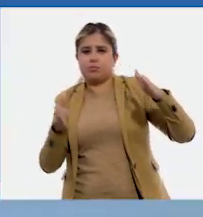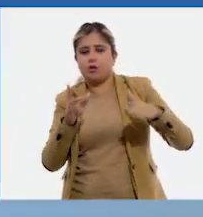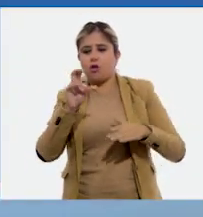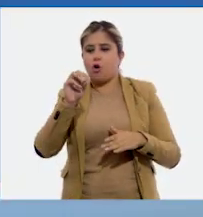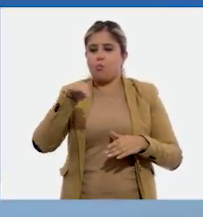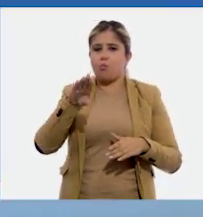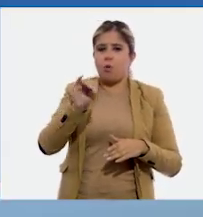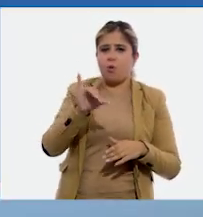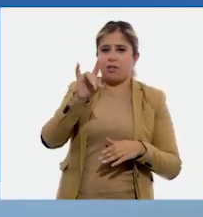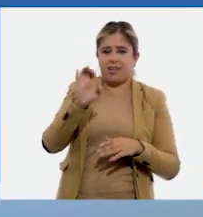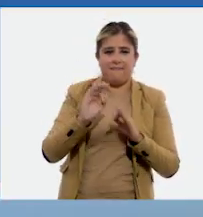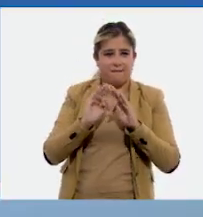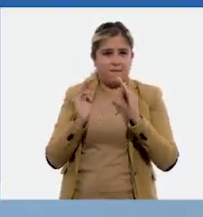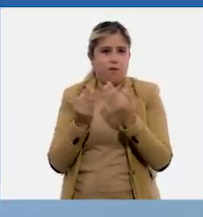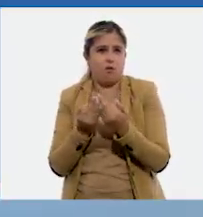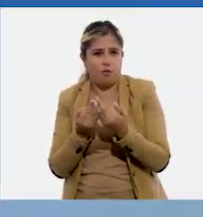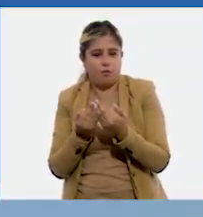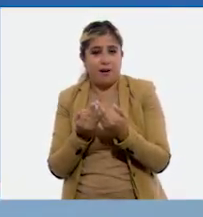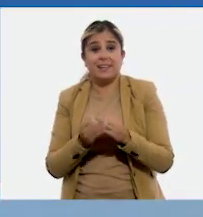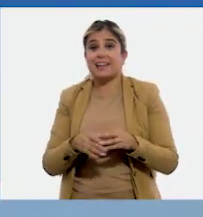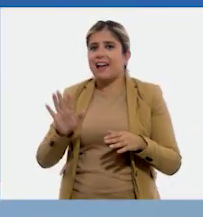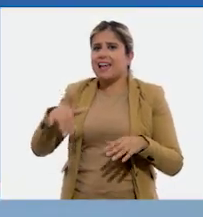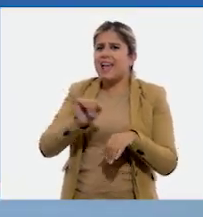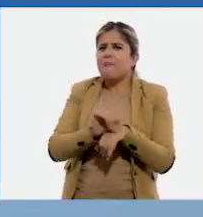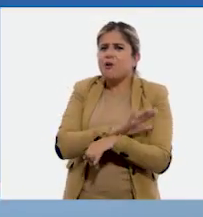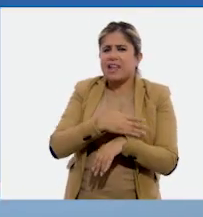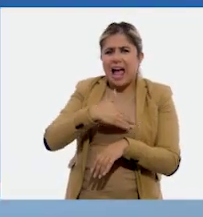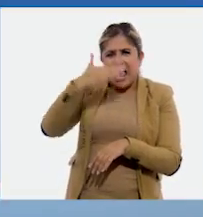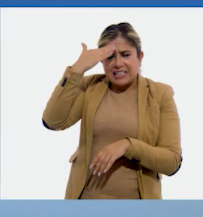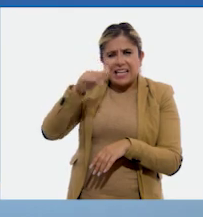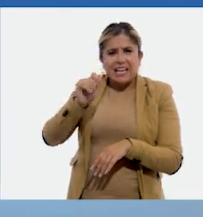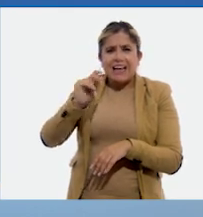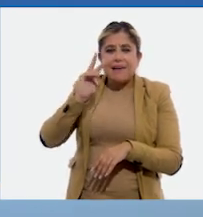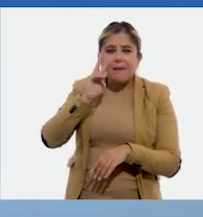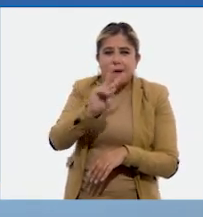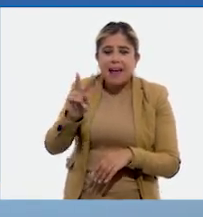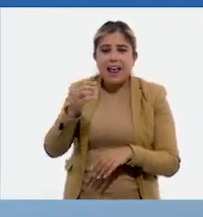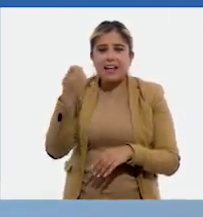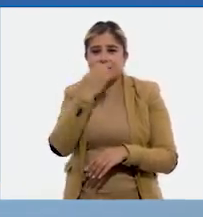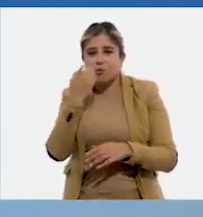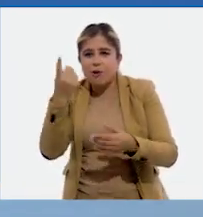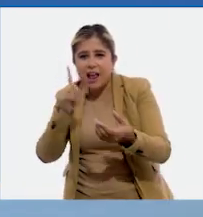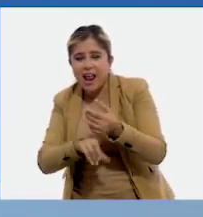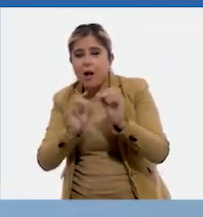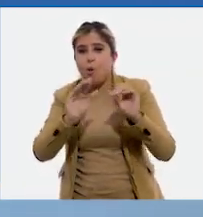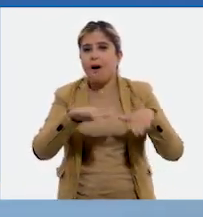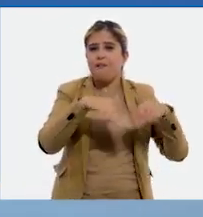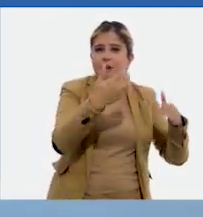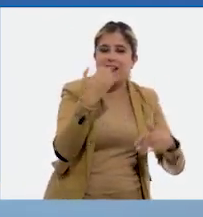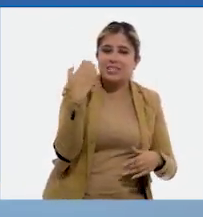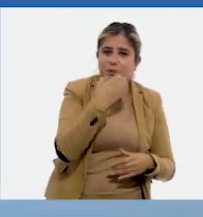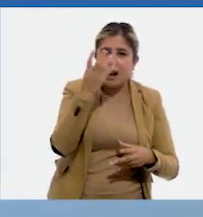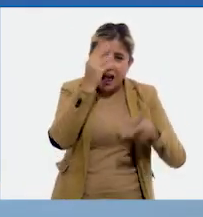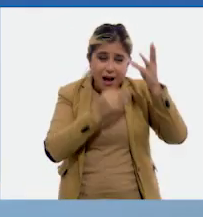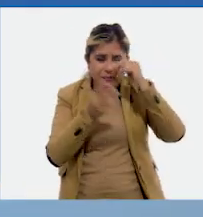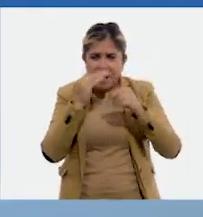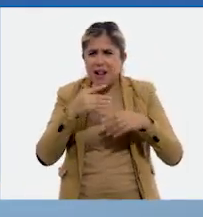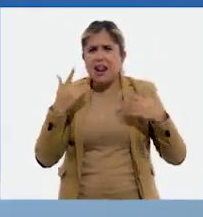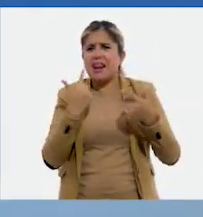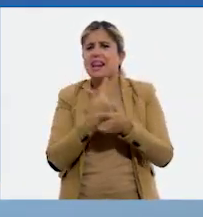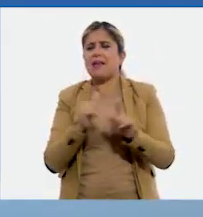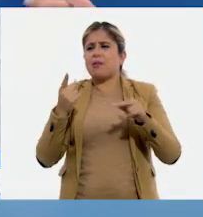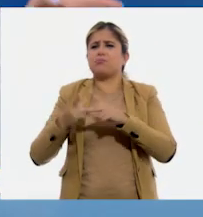qué emoción! Sí, ya sea que lo veamos en la escuela o fuera de la escuela o en donde